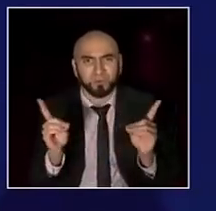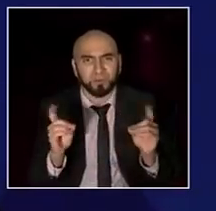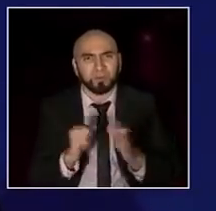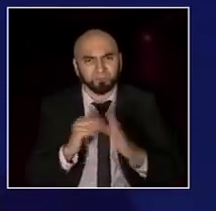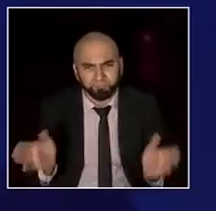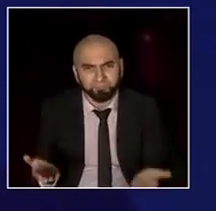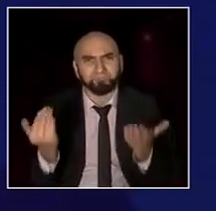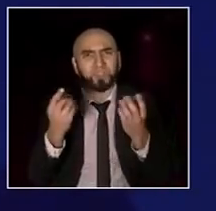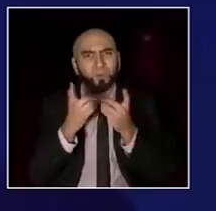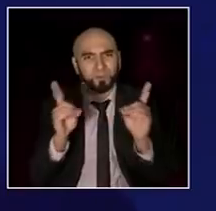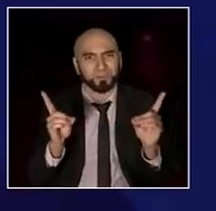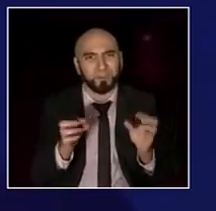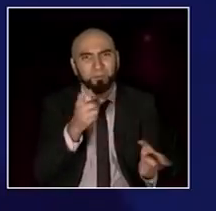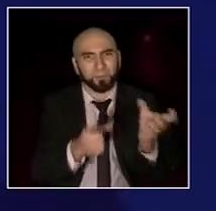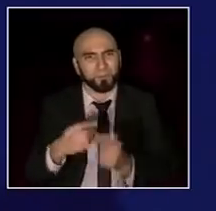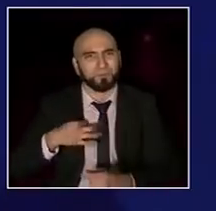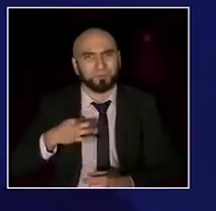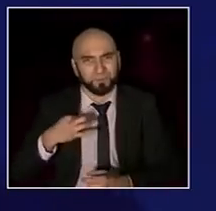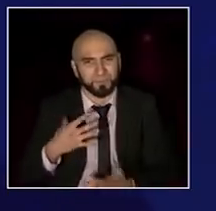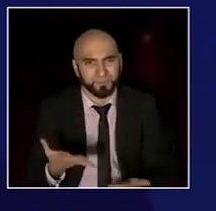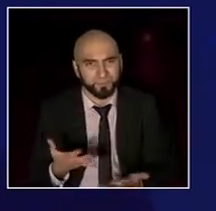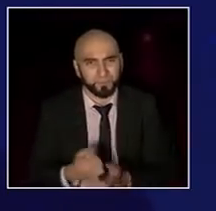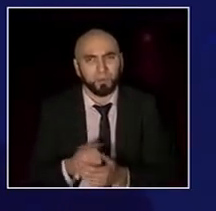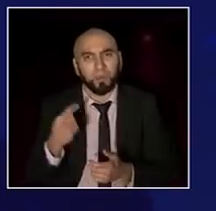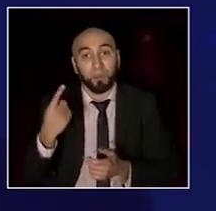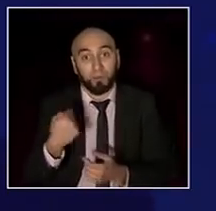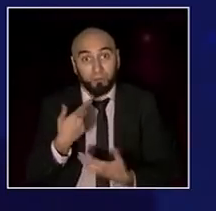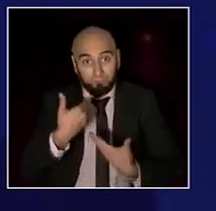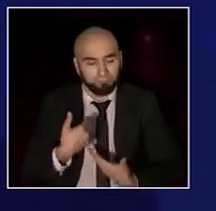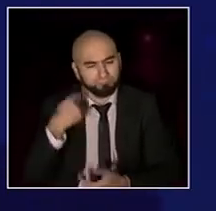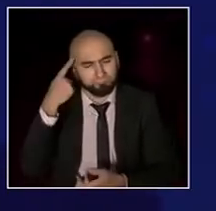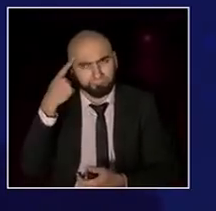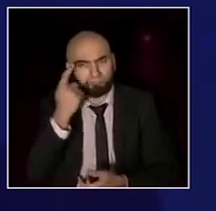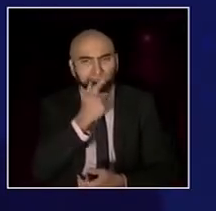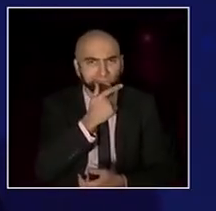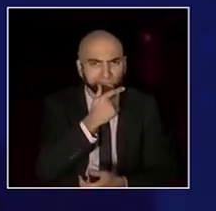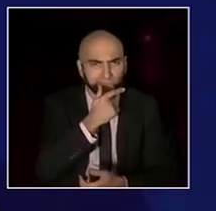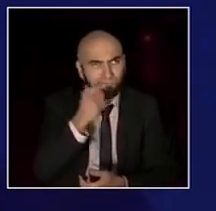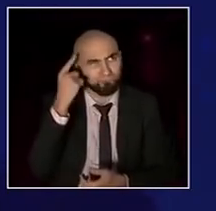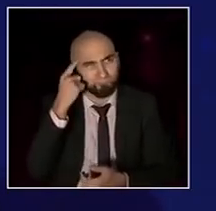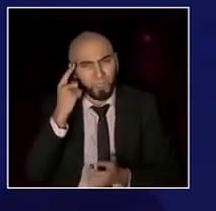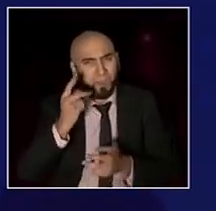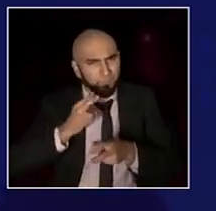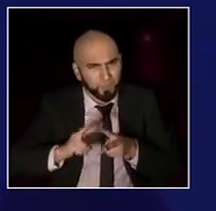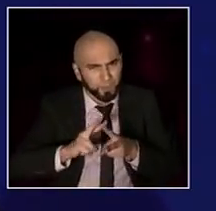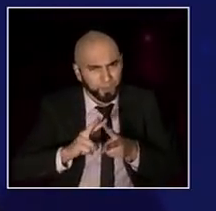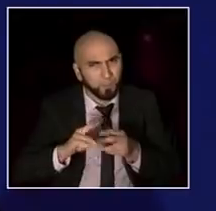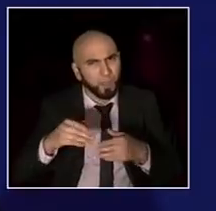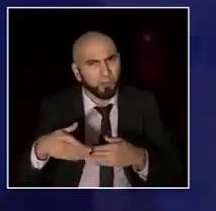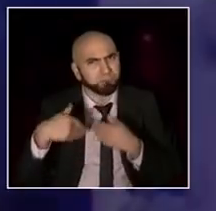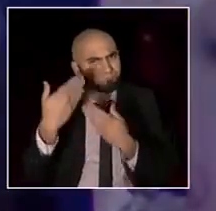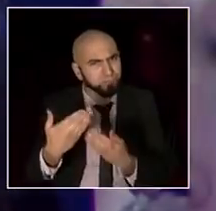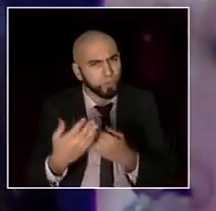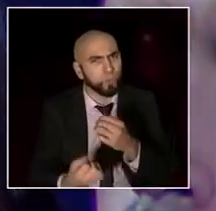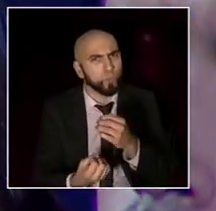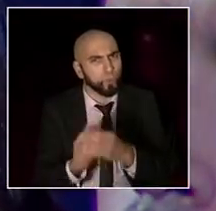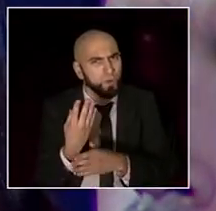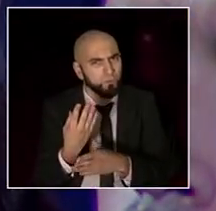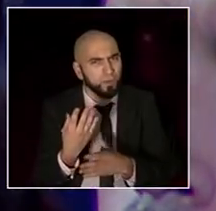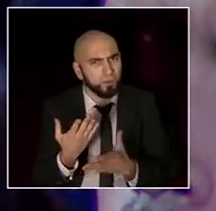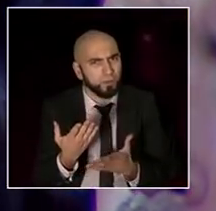de la ciudadanía. Uno se pregunta, ¿estamos preparándonos para las nuevas condiciones? ¿Qué pasará cuando